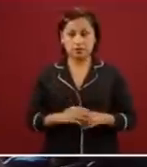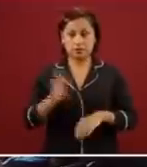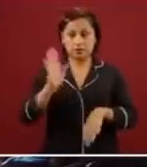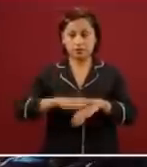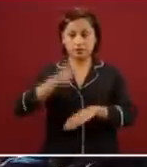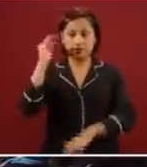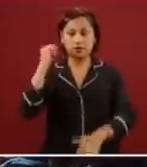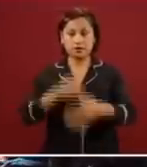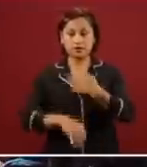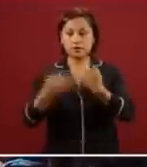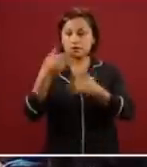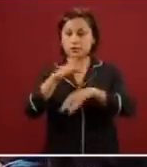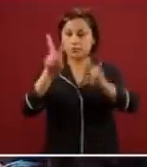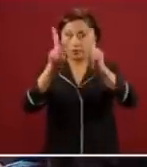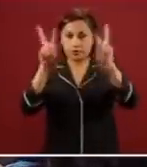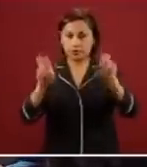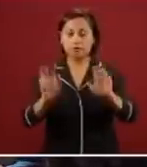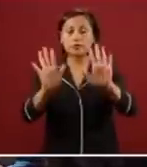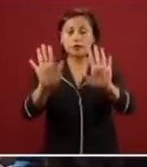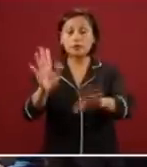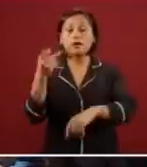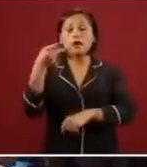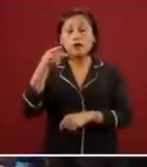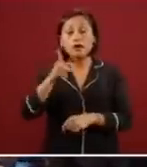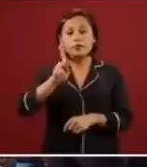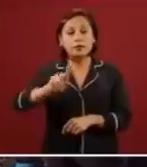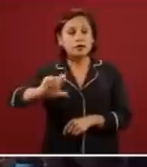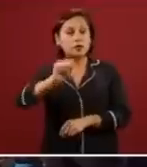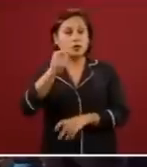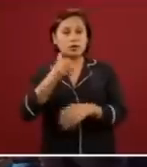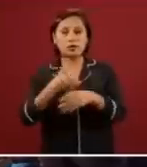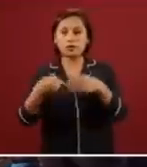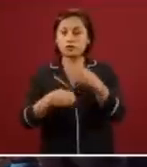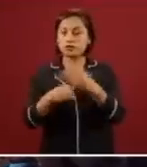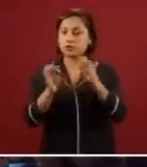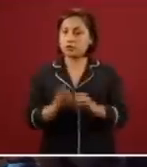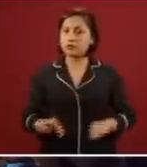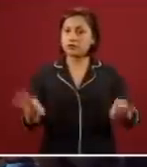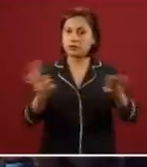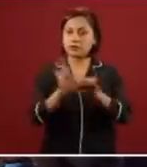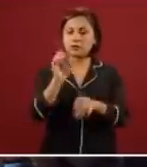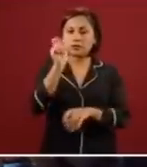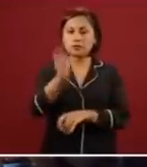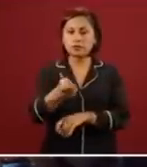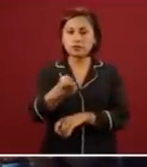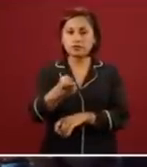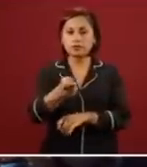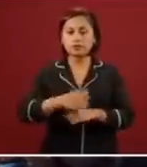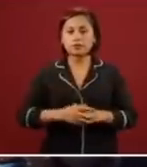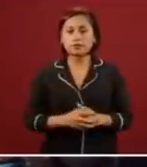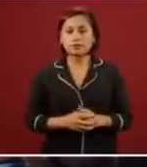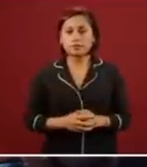sobre este tema. Pero aquí también lo importante es que